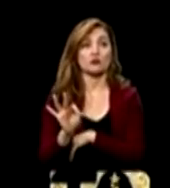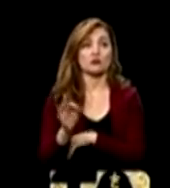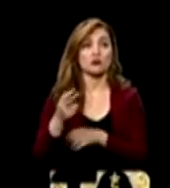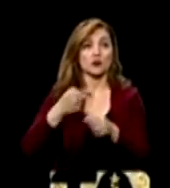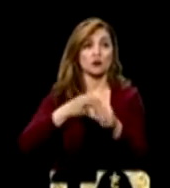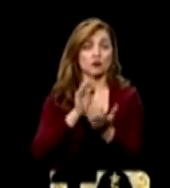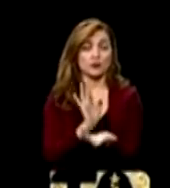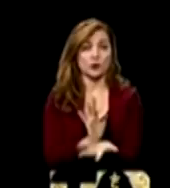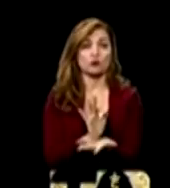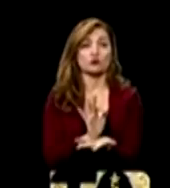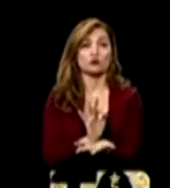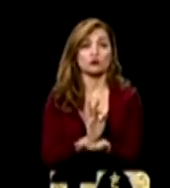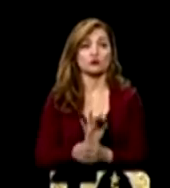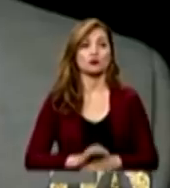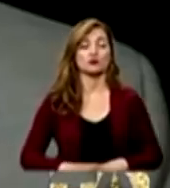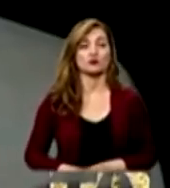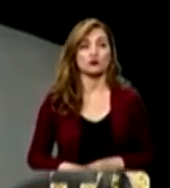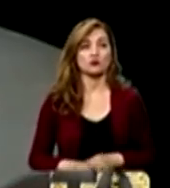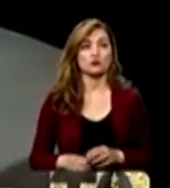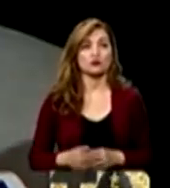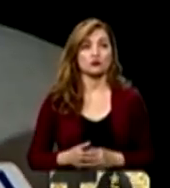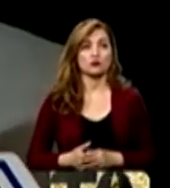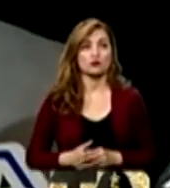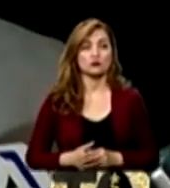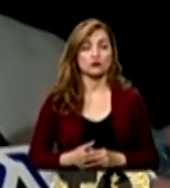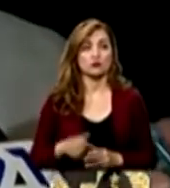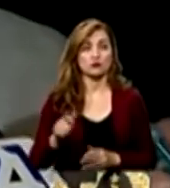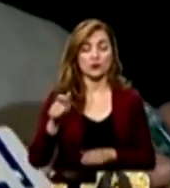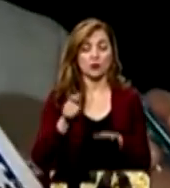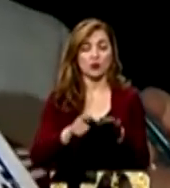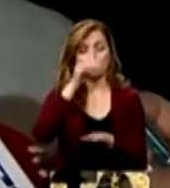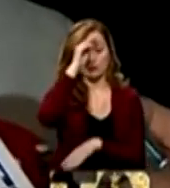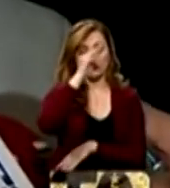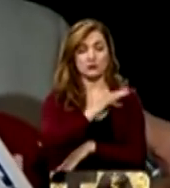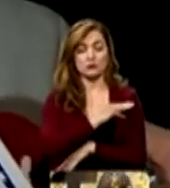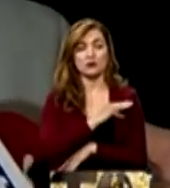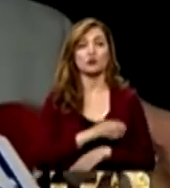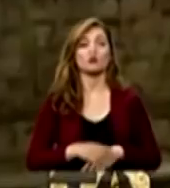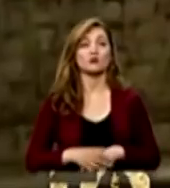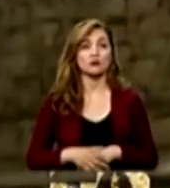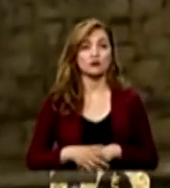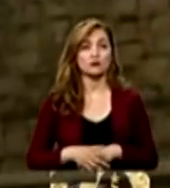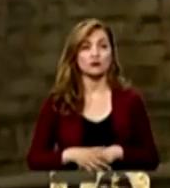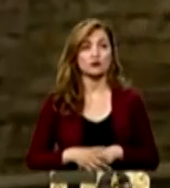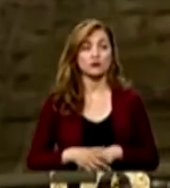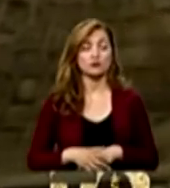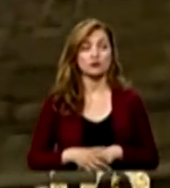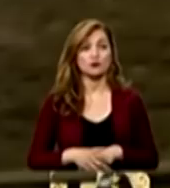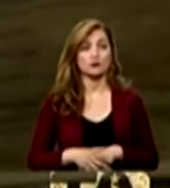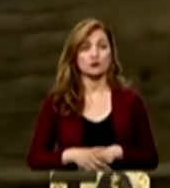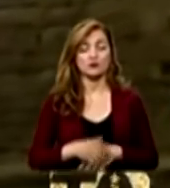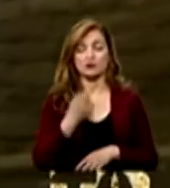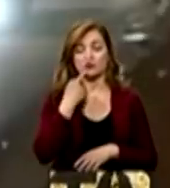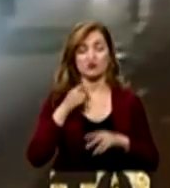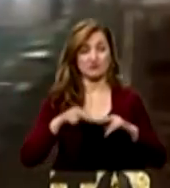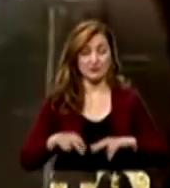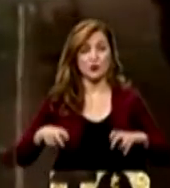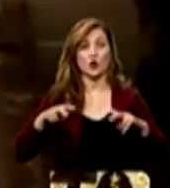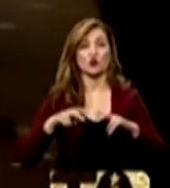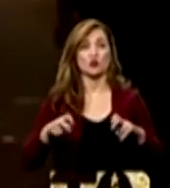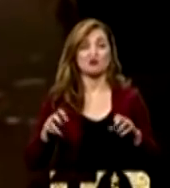dieron su declaración en sitio. La defensa de uno de los militares no procesado indicó que las investigaciones